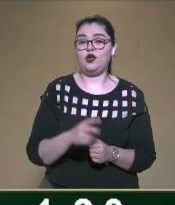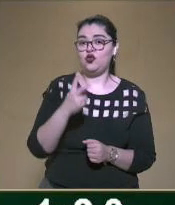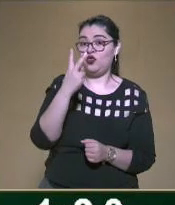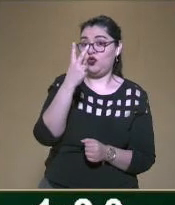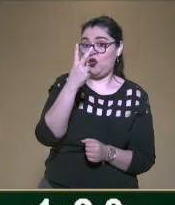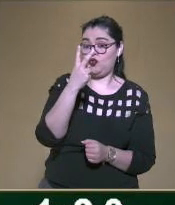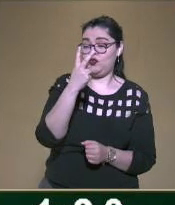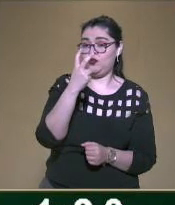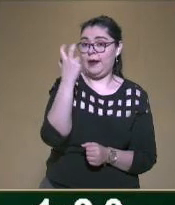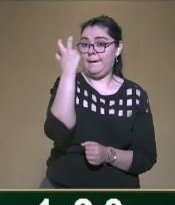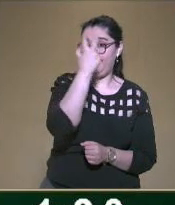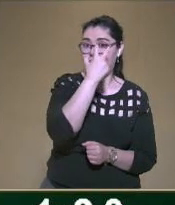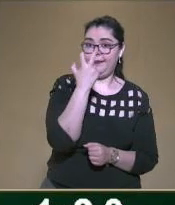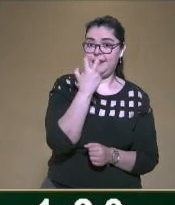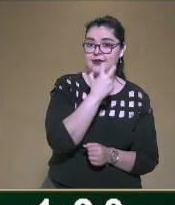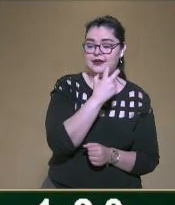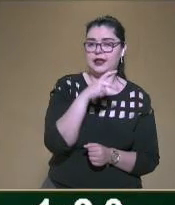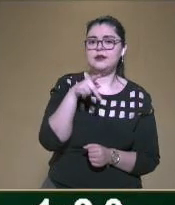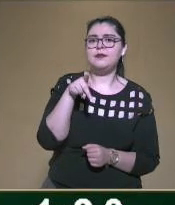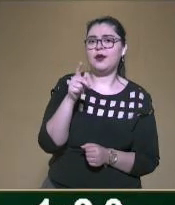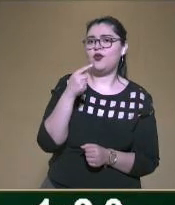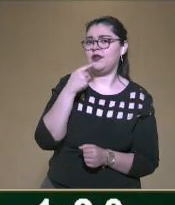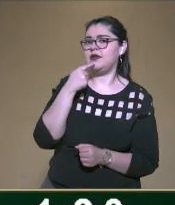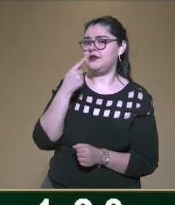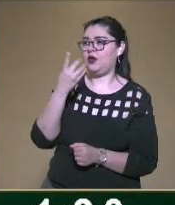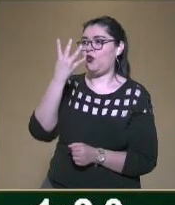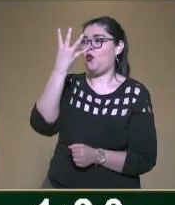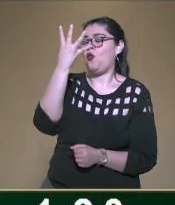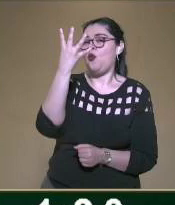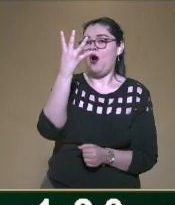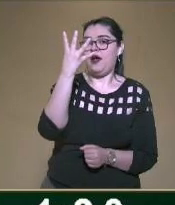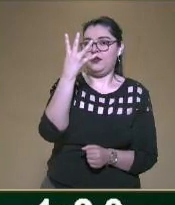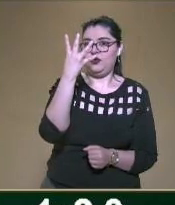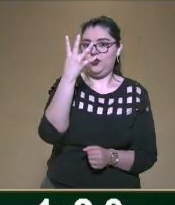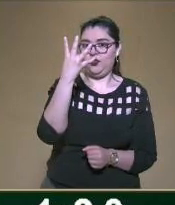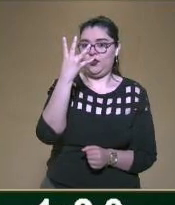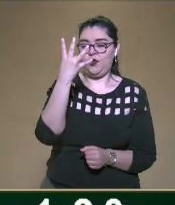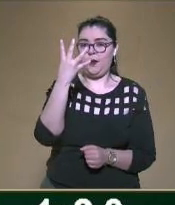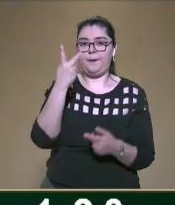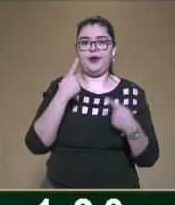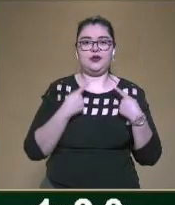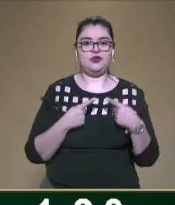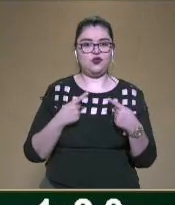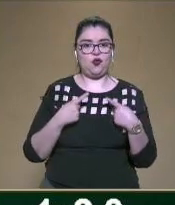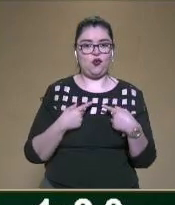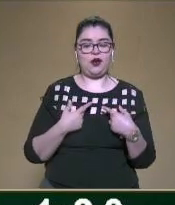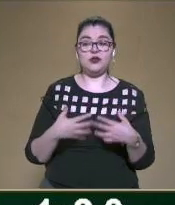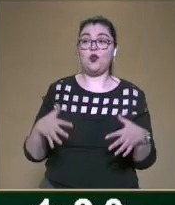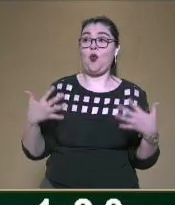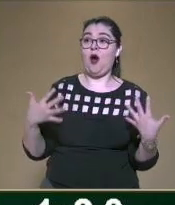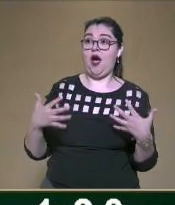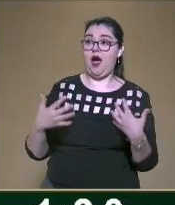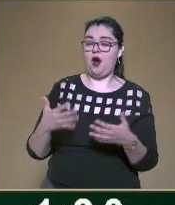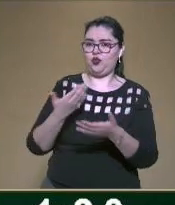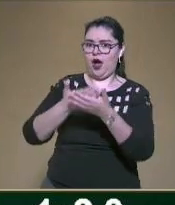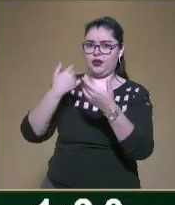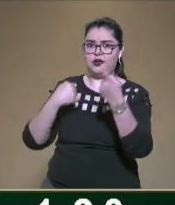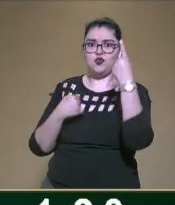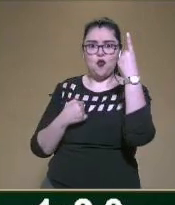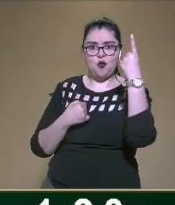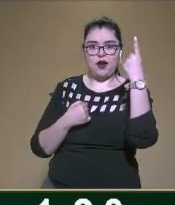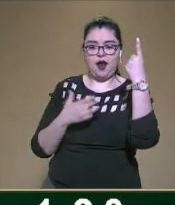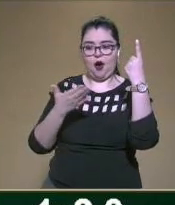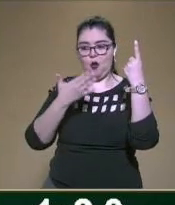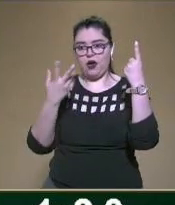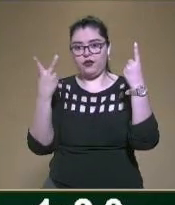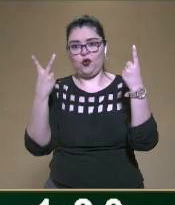y nuevamente nos habla que son cuatro personas. ¿Cuatro personas? Ah, yo creo que van a alcanzar más o menos, maestro. Pues más,